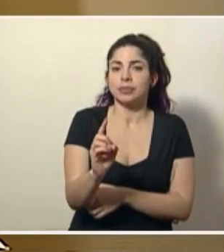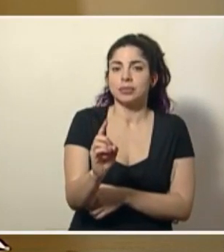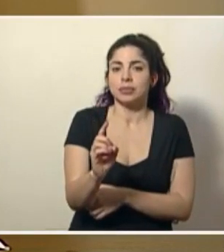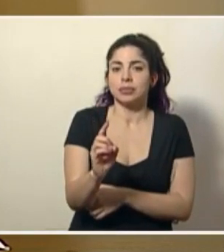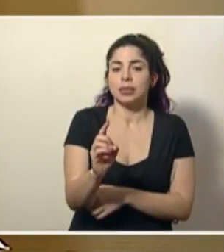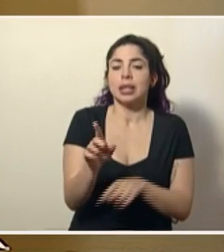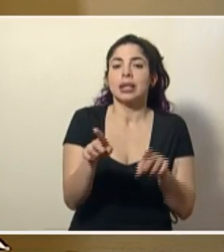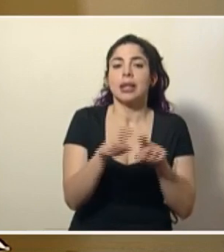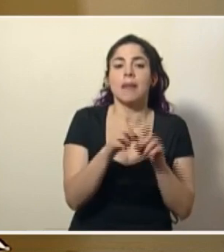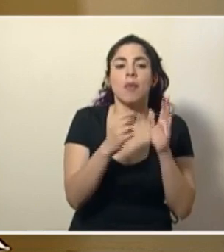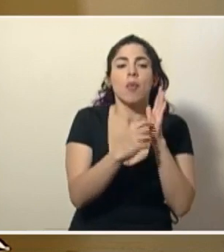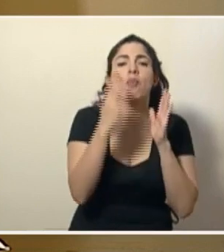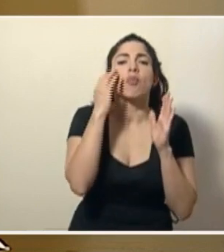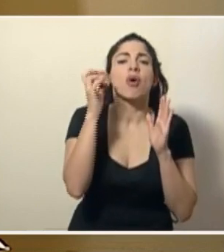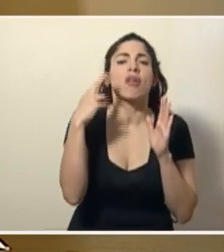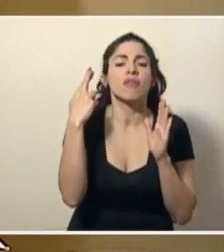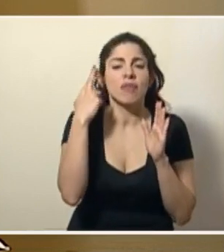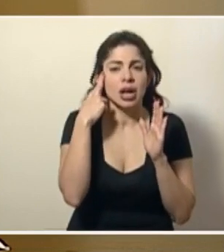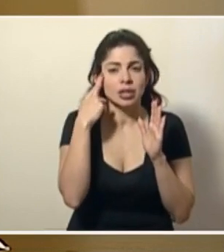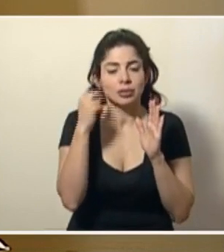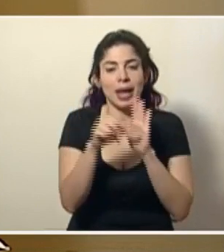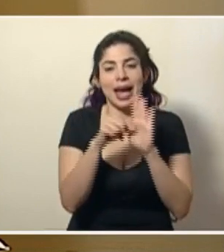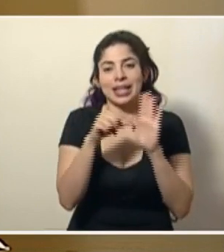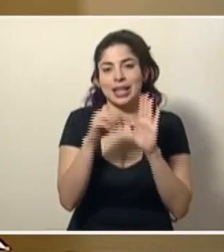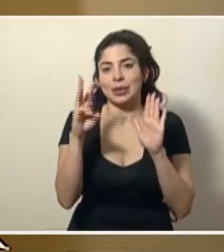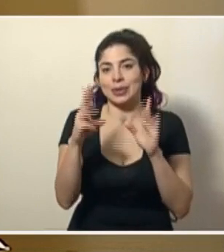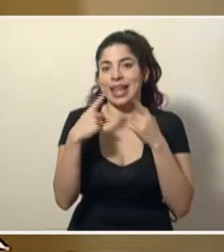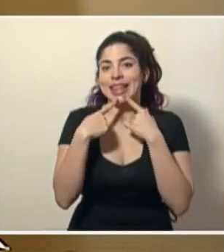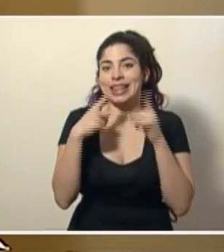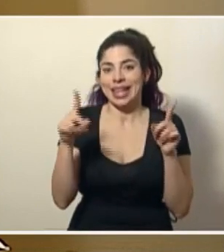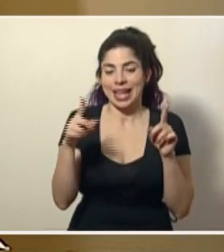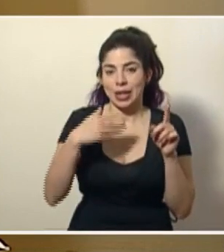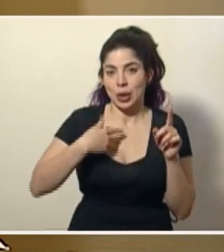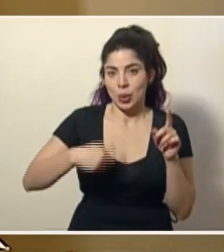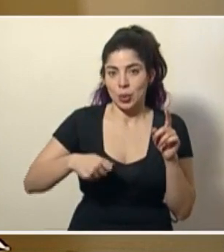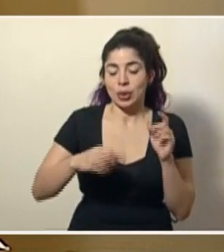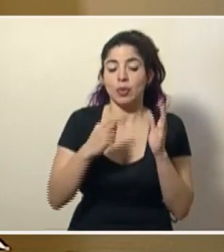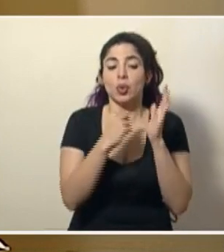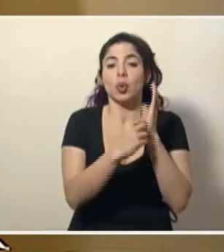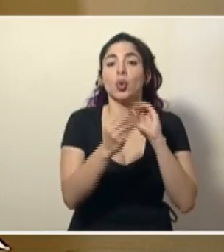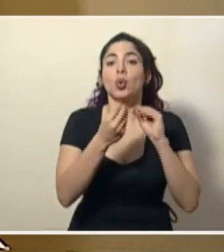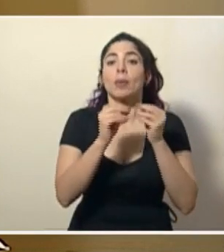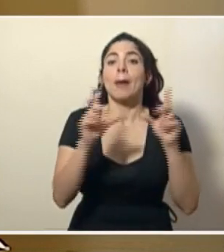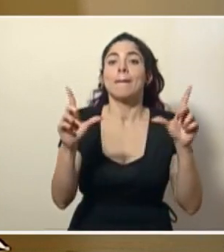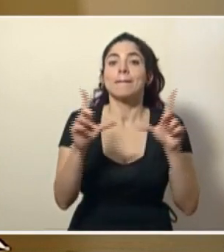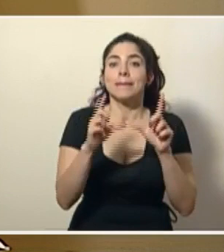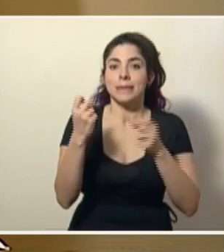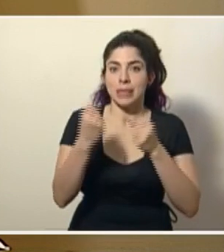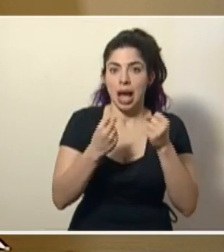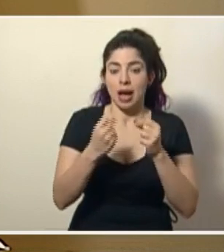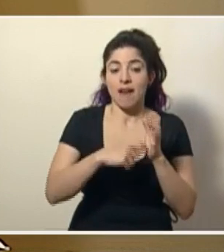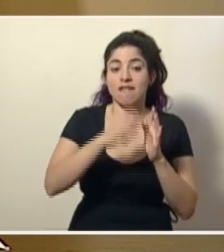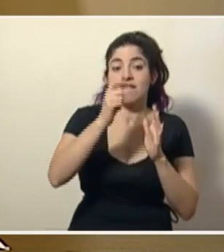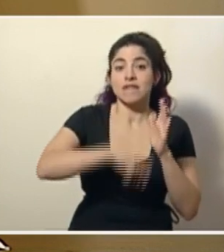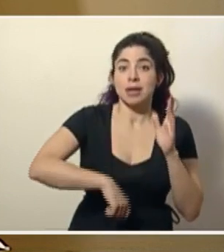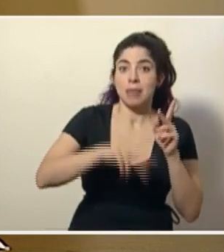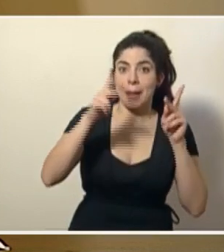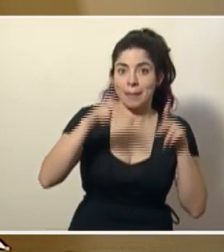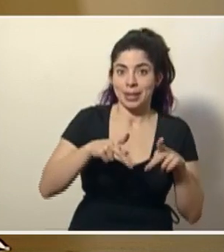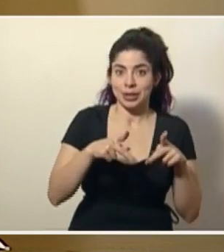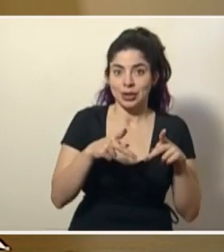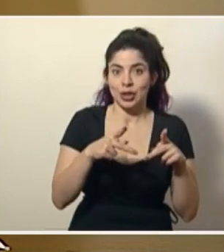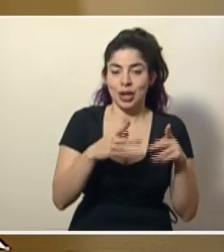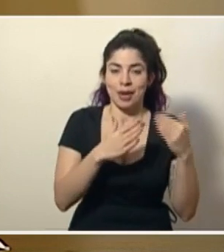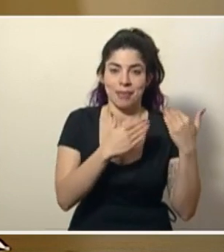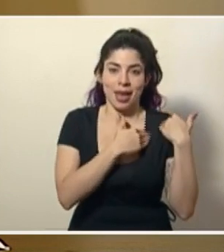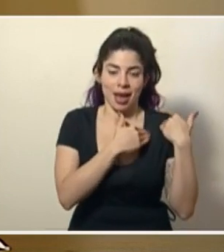la excepción invocada según el artículo 6 del decreto ejecutivo, el número de placa del vehículo, la firma de la persona emitida de